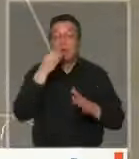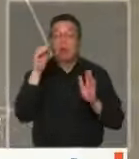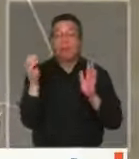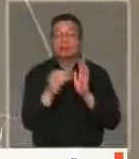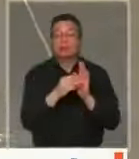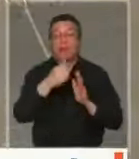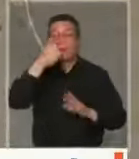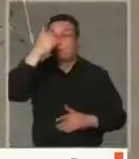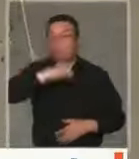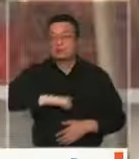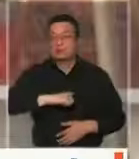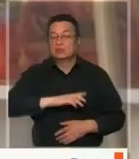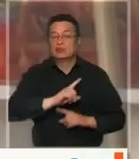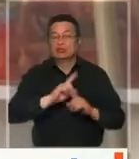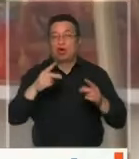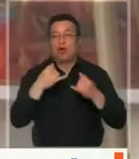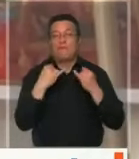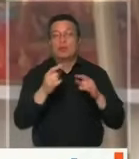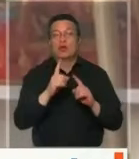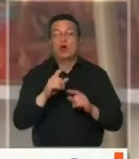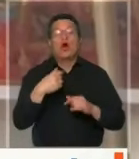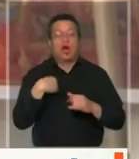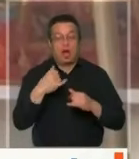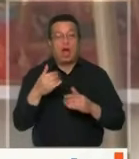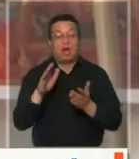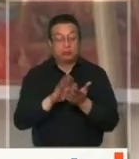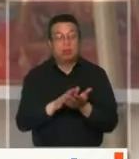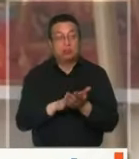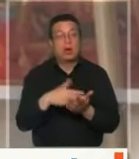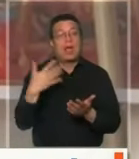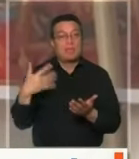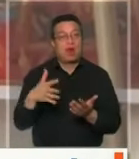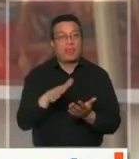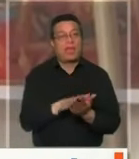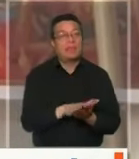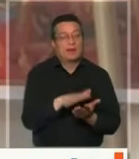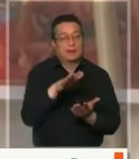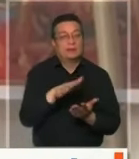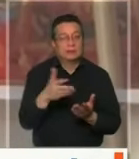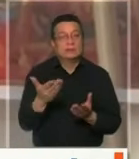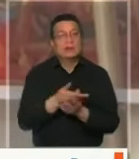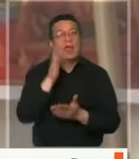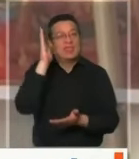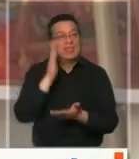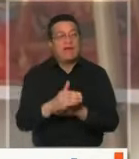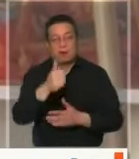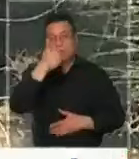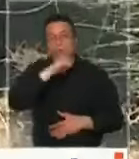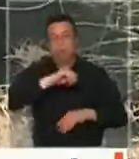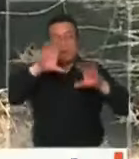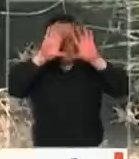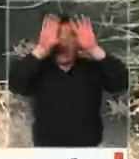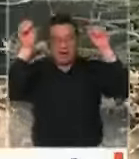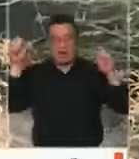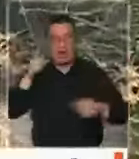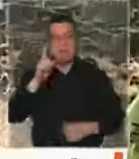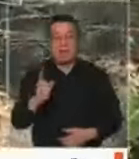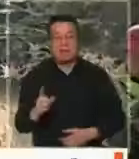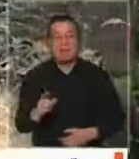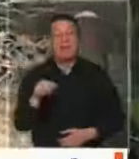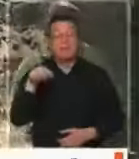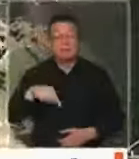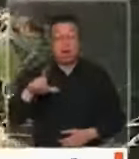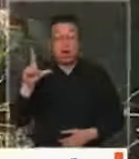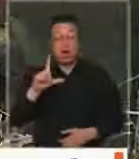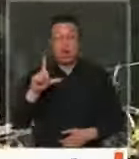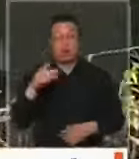secreta. Quiere decir que son antecedentes probablemente importantes que requieren esta reserva que ha decretado la Fiscalía. Este lunes se cumplen